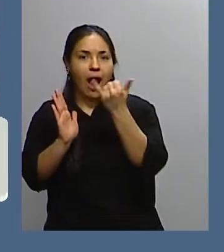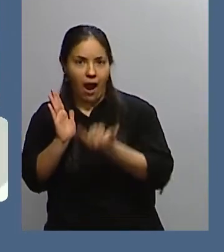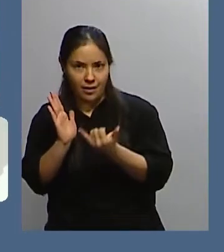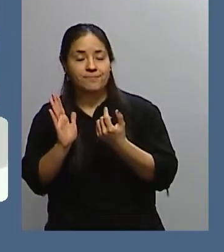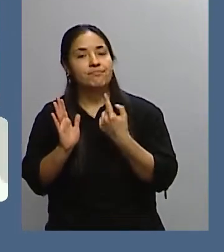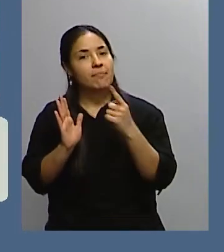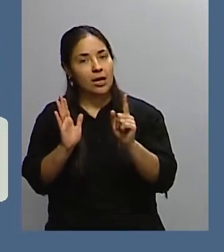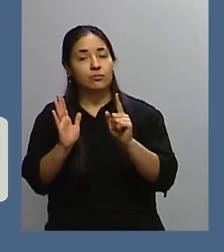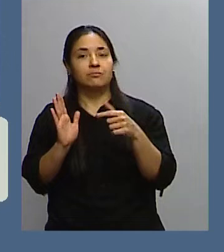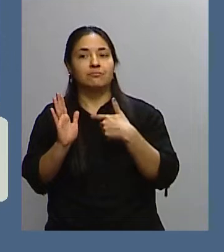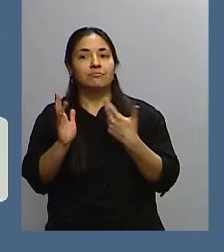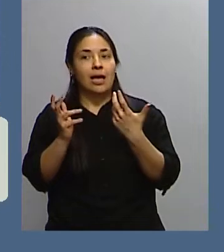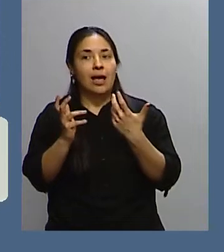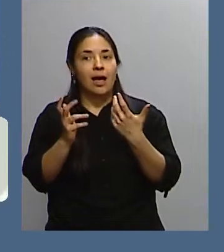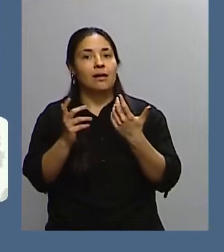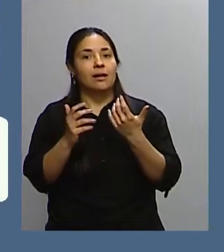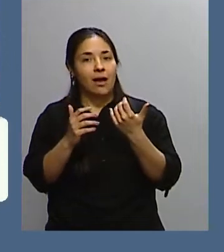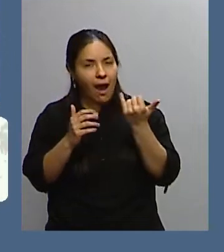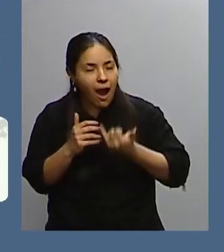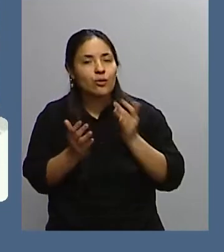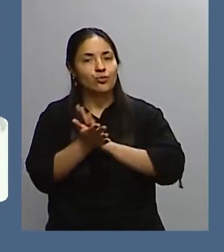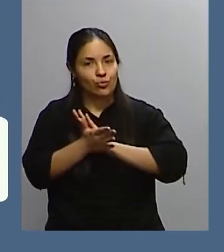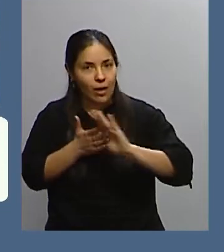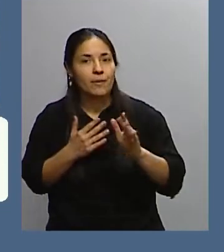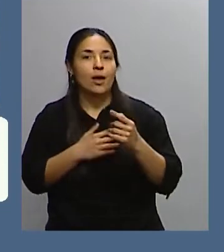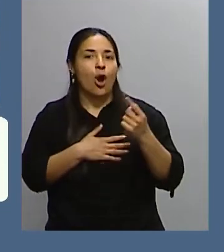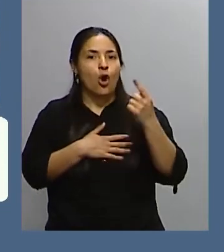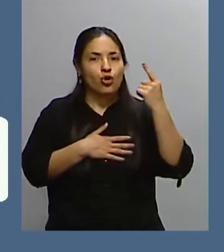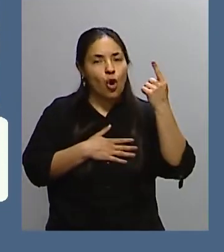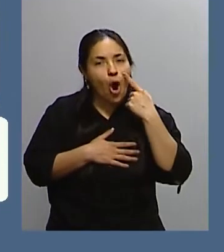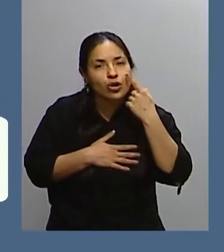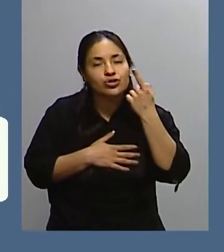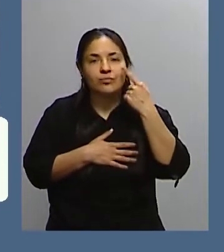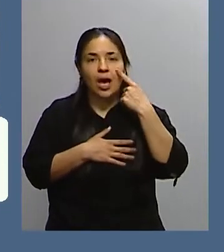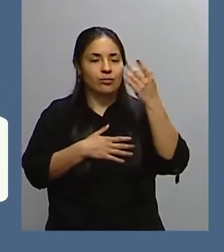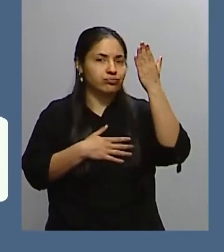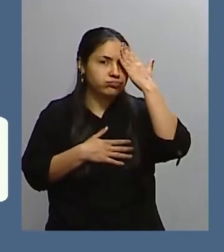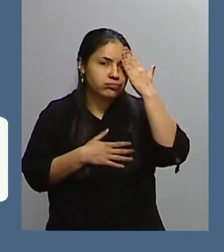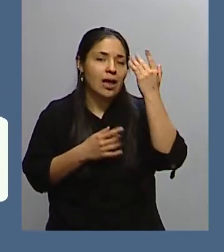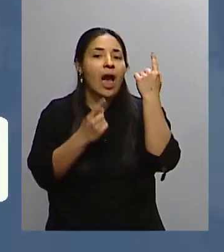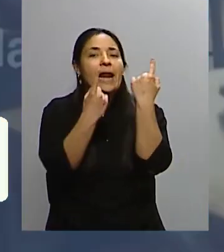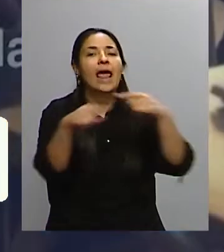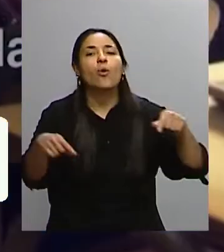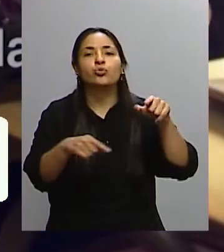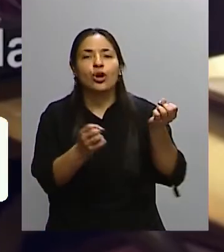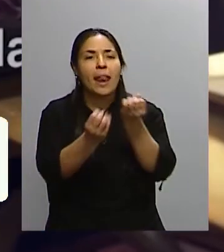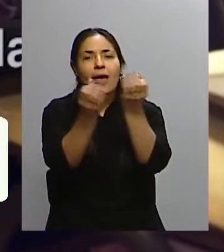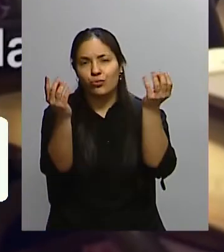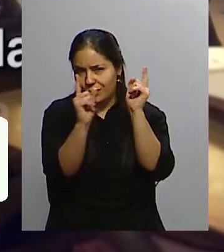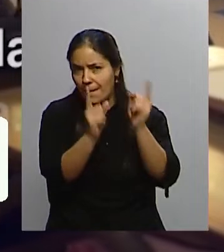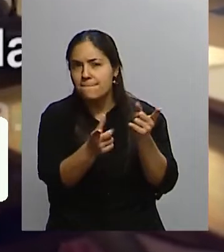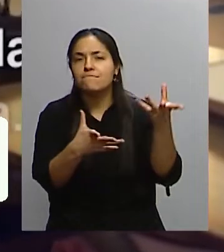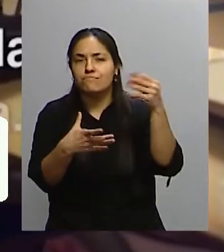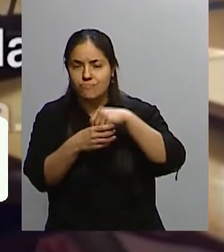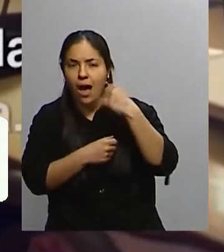Está bastante actualizado, se protege incluso los conocimientos tradicionales, por ejemplo, los recursos naturales, en fin, y